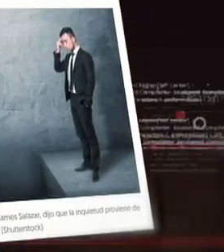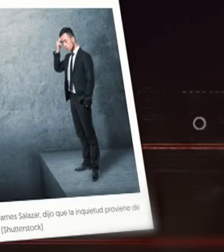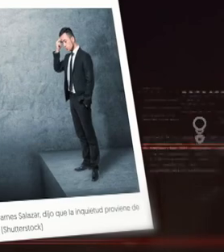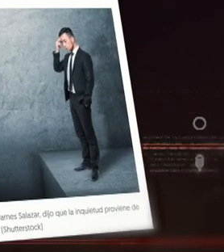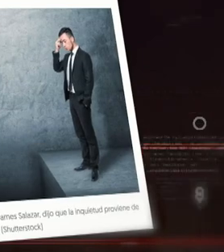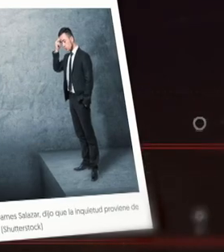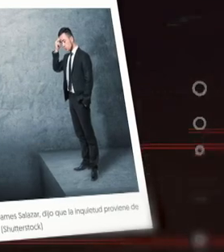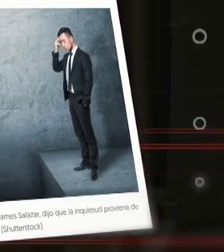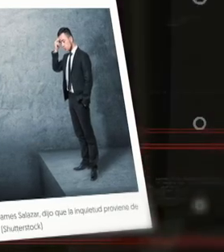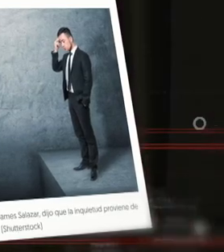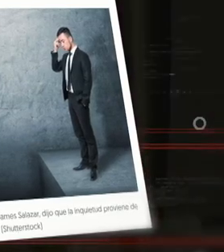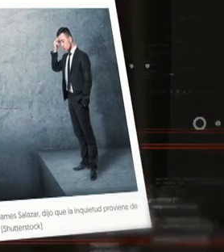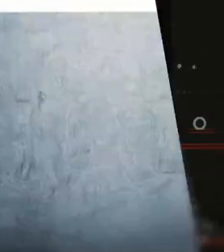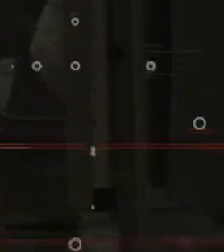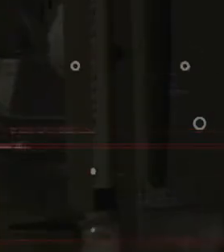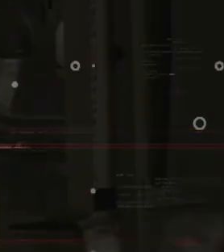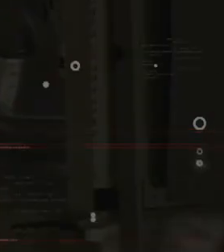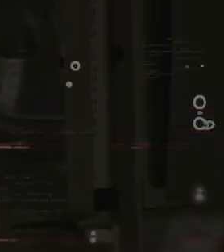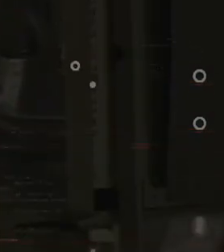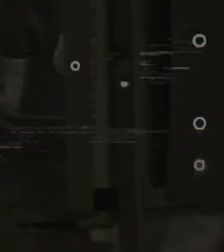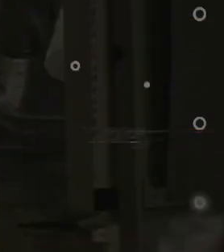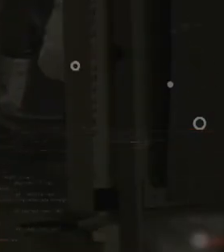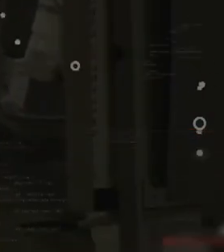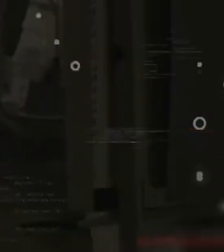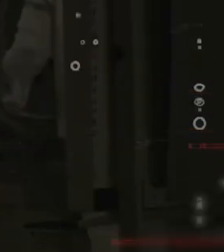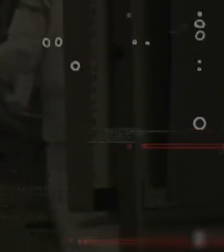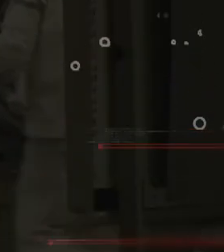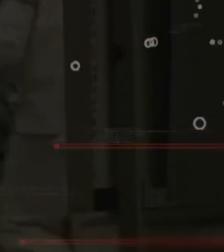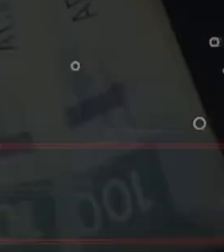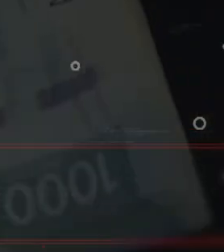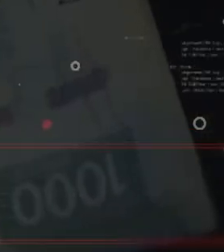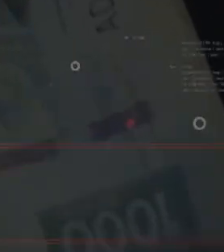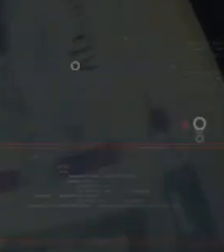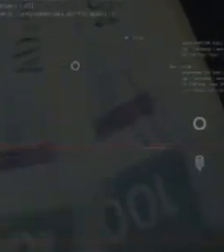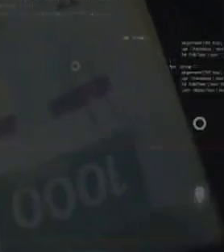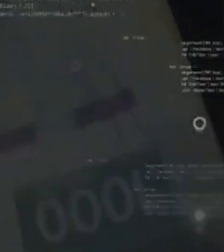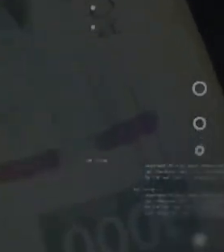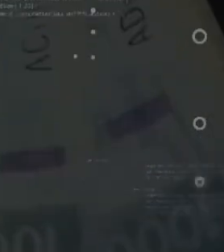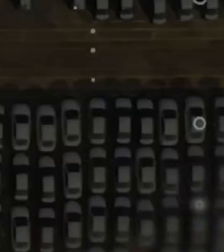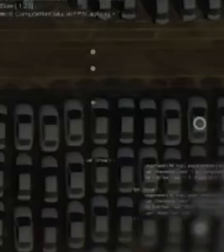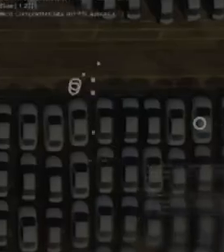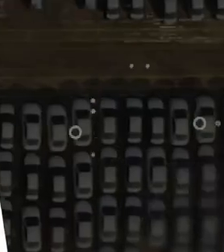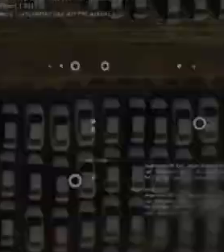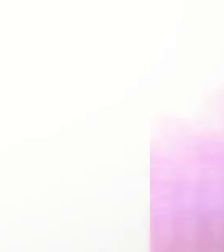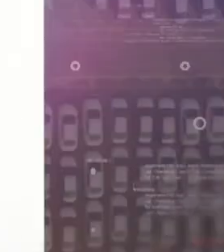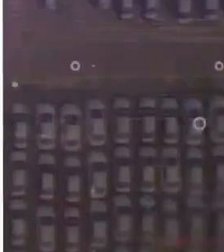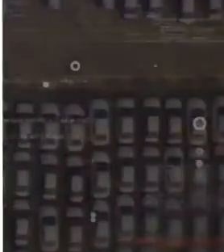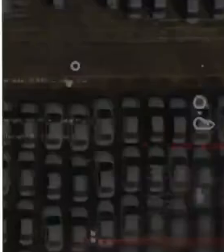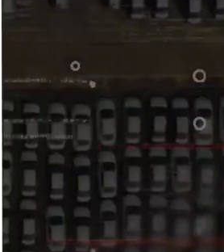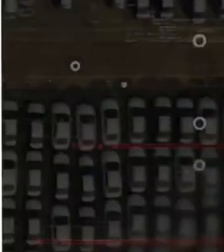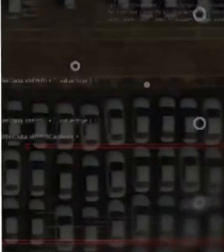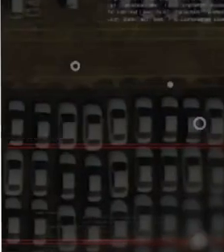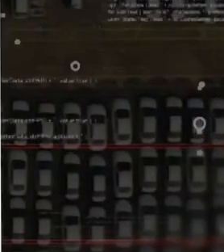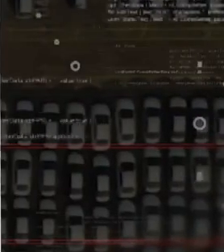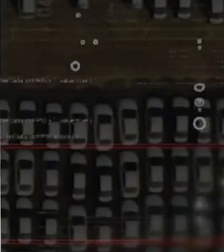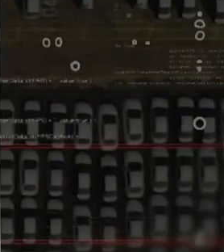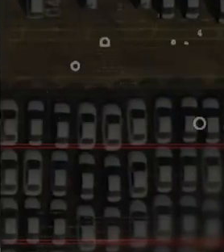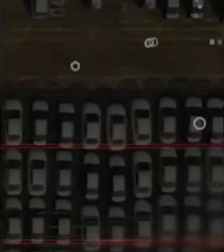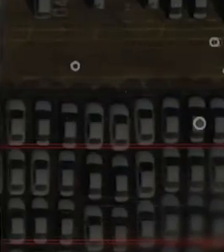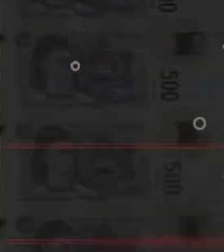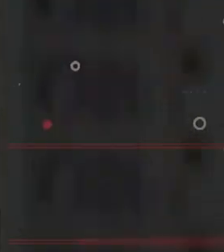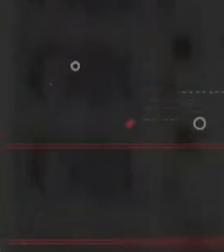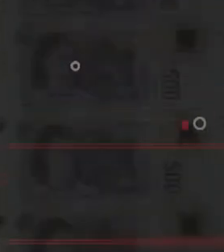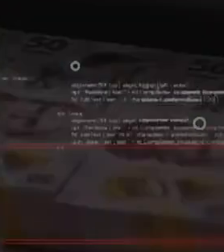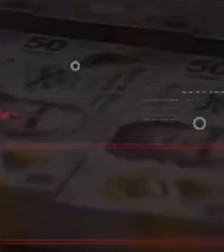de la moneda nacional, algunas veces apoyados por medios o calificadoras internacionales. Sin embargo, el peso no